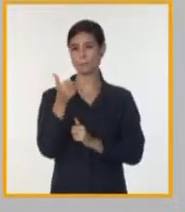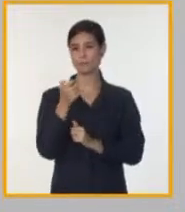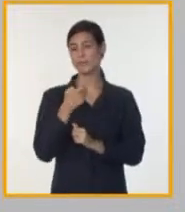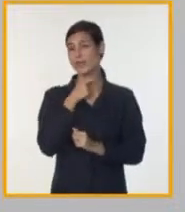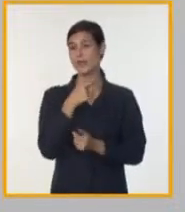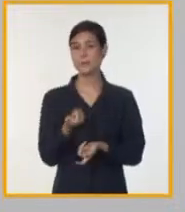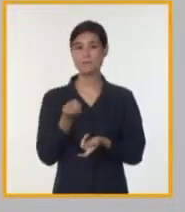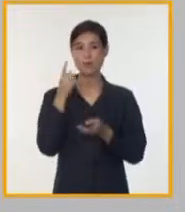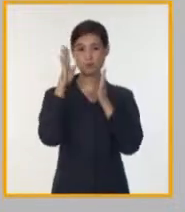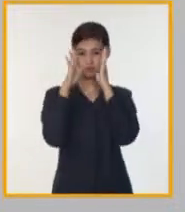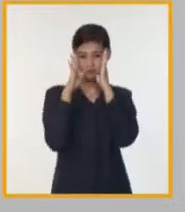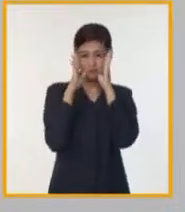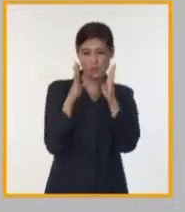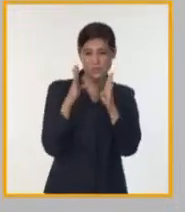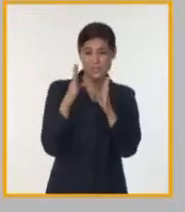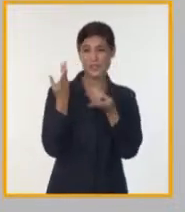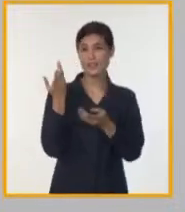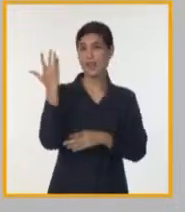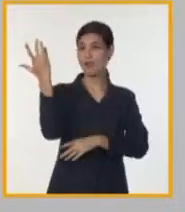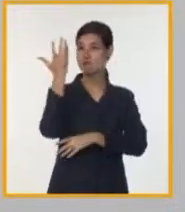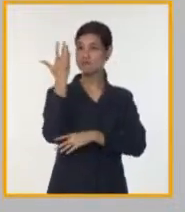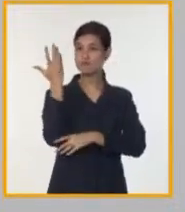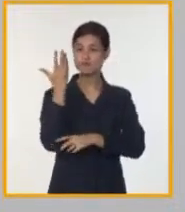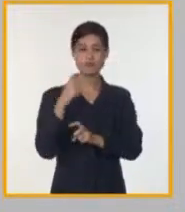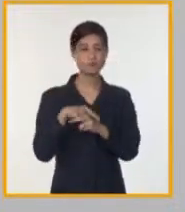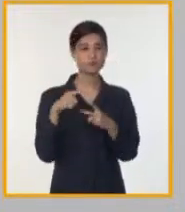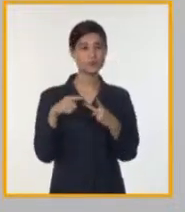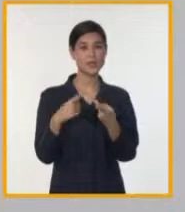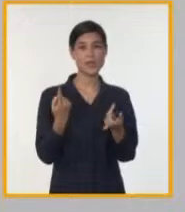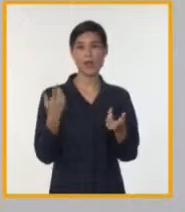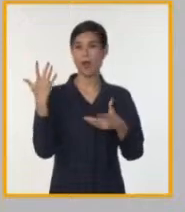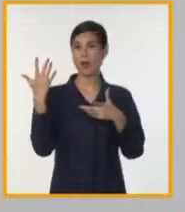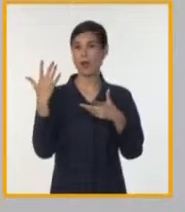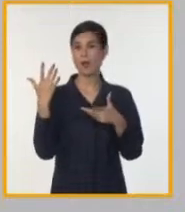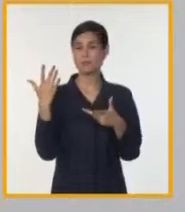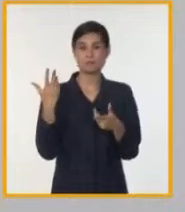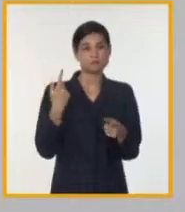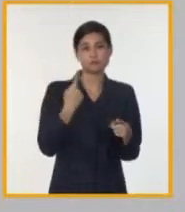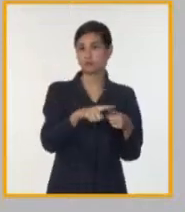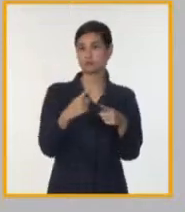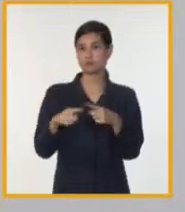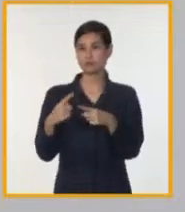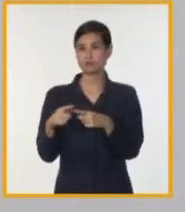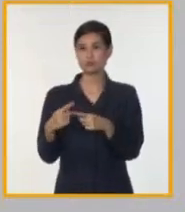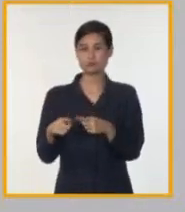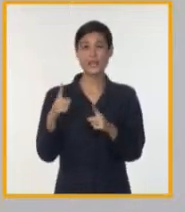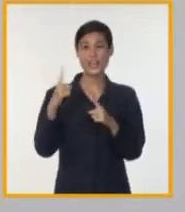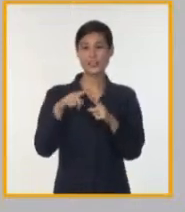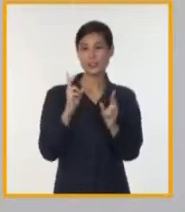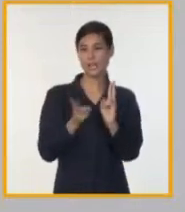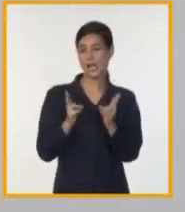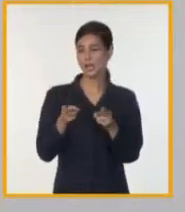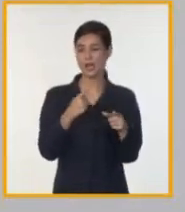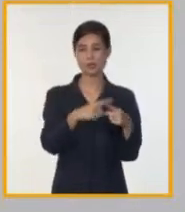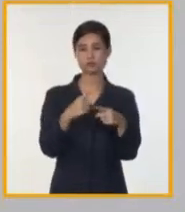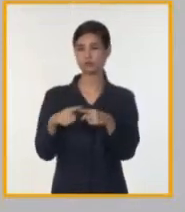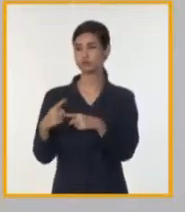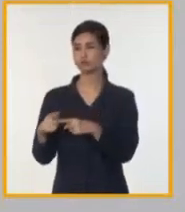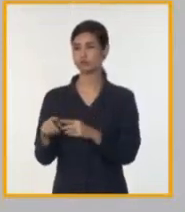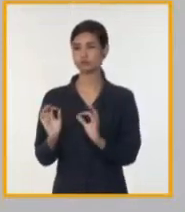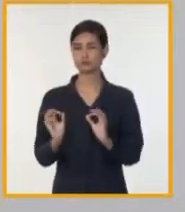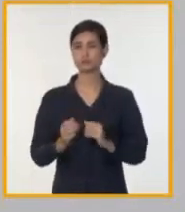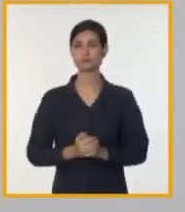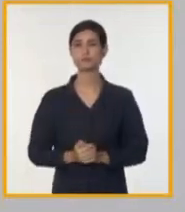tiene un grupo de actividades asociadas que siempre son bien recibidas. Y tenemos